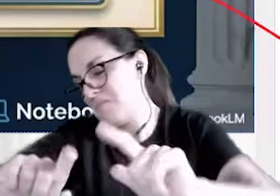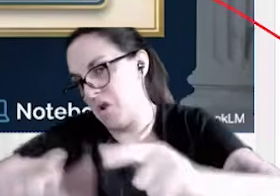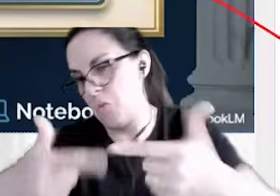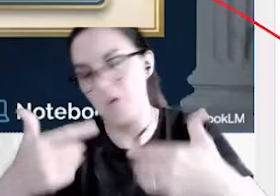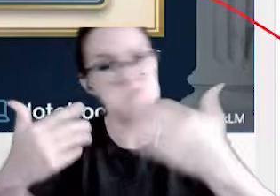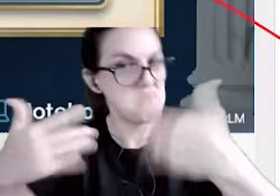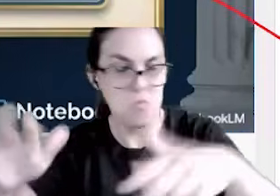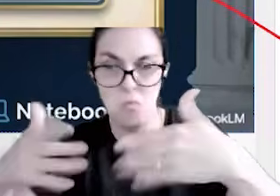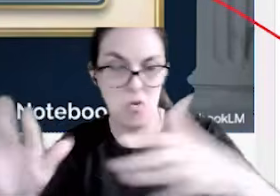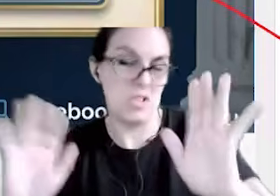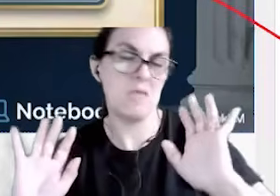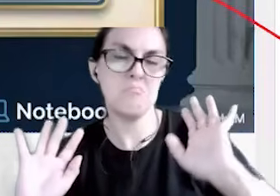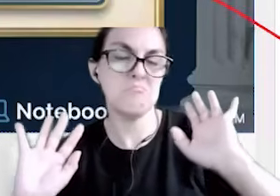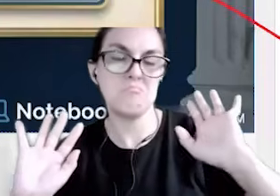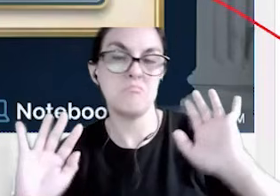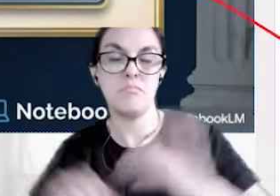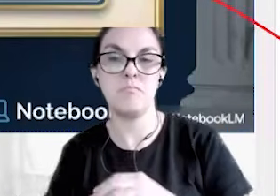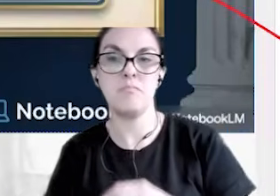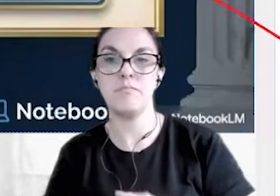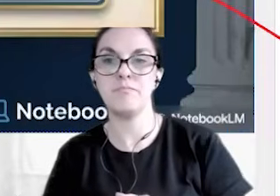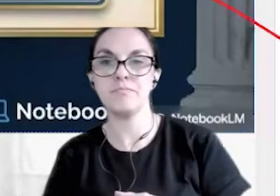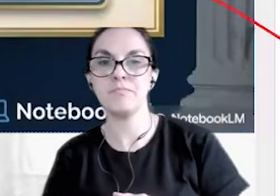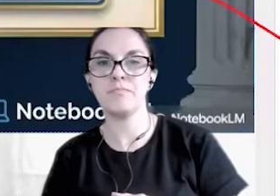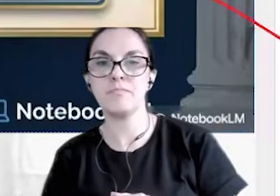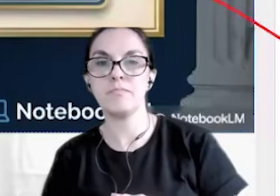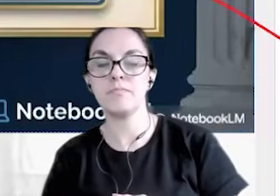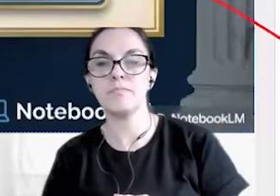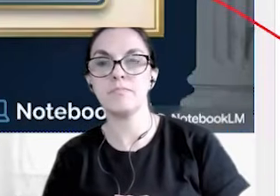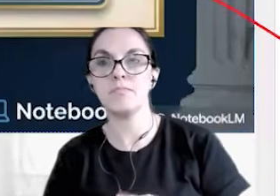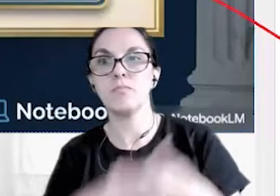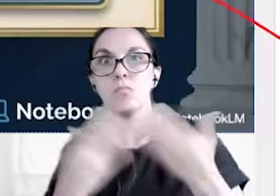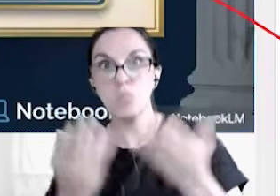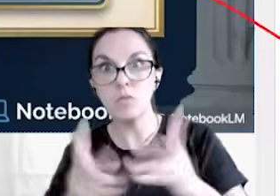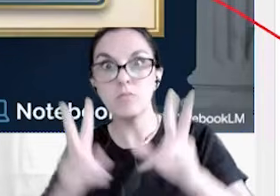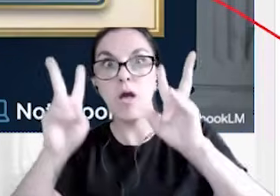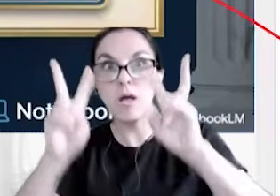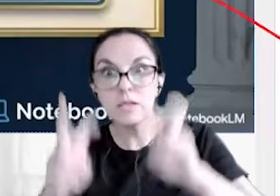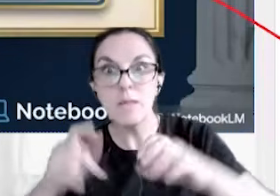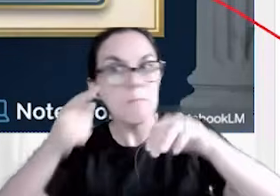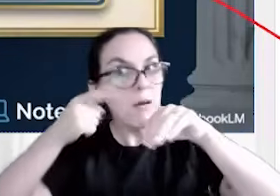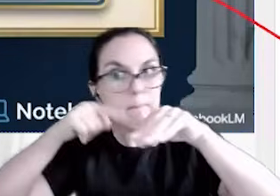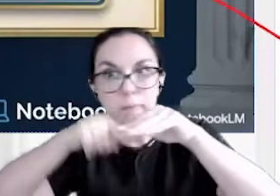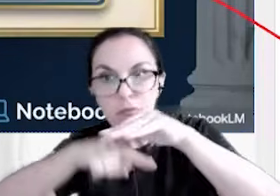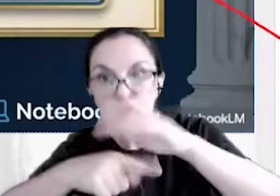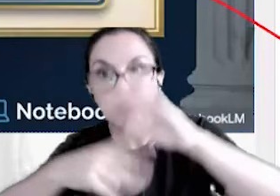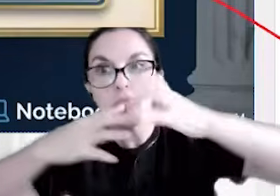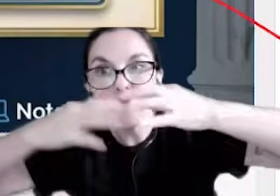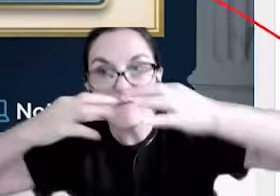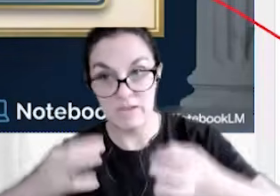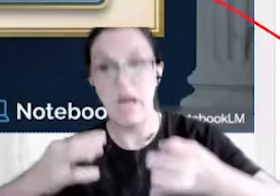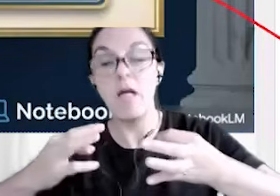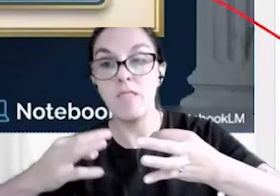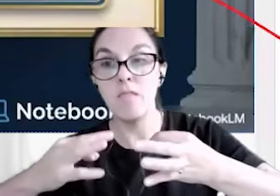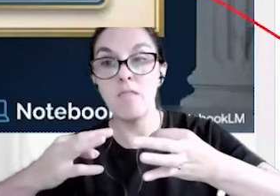nunca no va a estar. Ahora, yendo al fondo de la cuestión, en el caso que estábamos hablando de el incremento